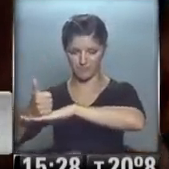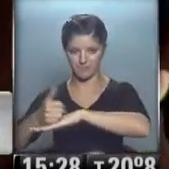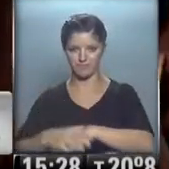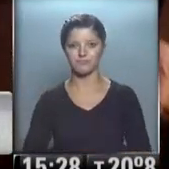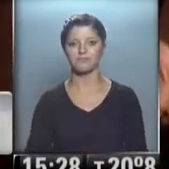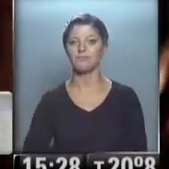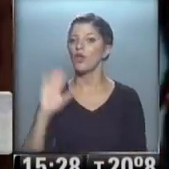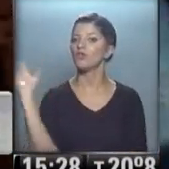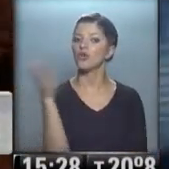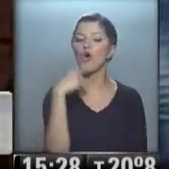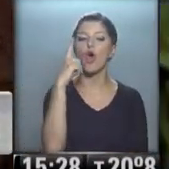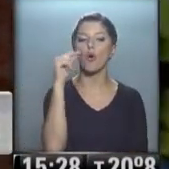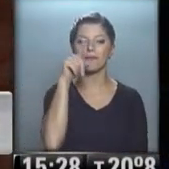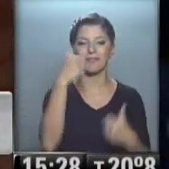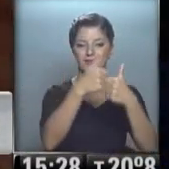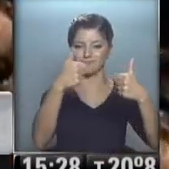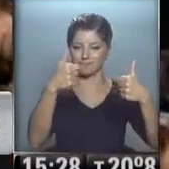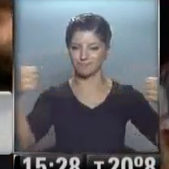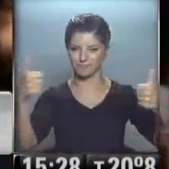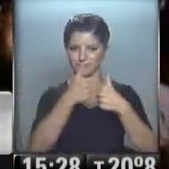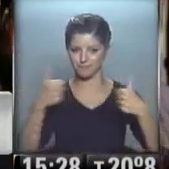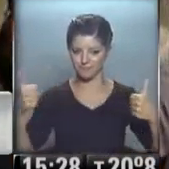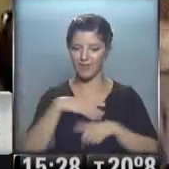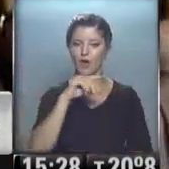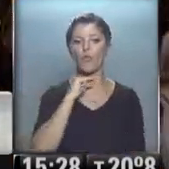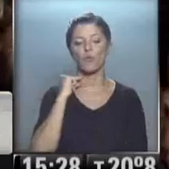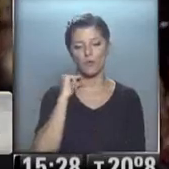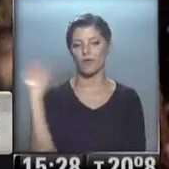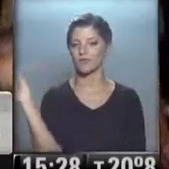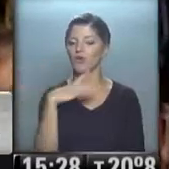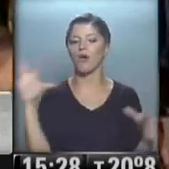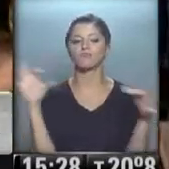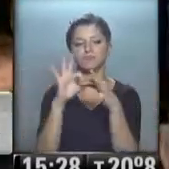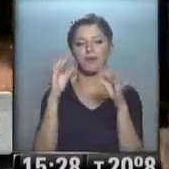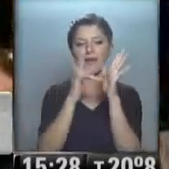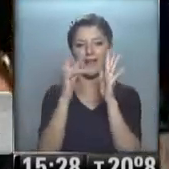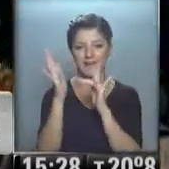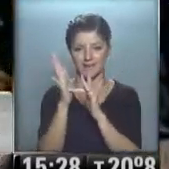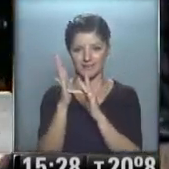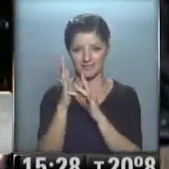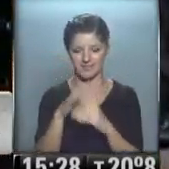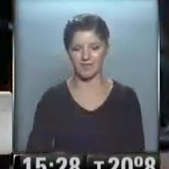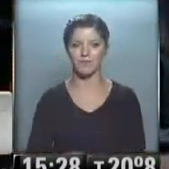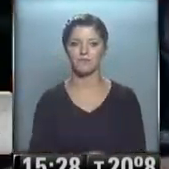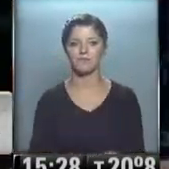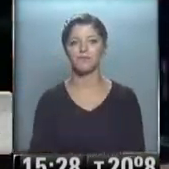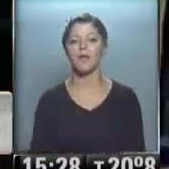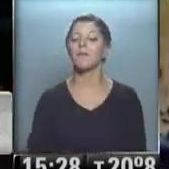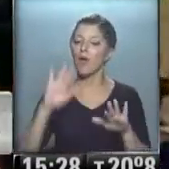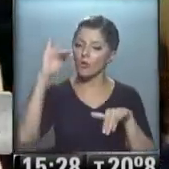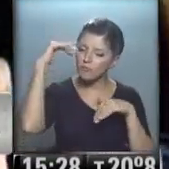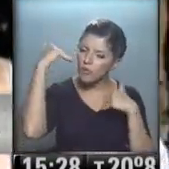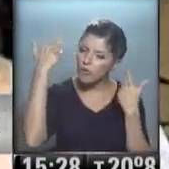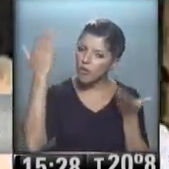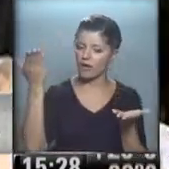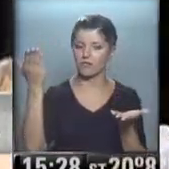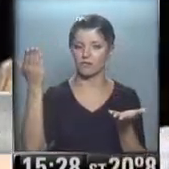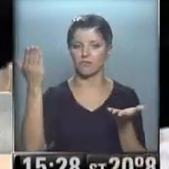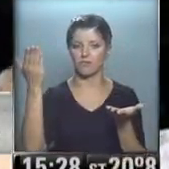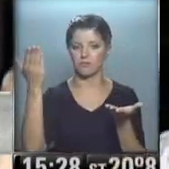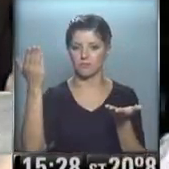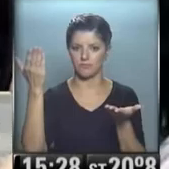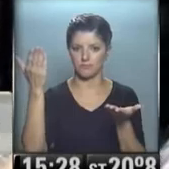hombres enseñar, de la iglesia que siguen el legado de eso se del trata. Padre por Mujica eso, hoy la presidenta está acompañada aquí para por los recordarlo, para homenajearlo,